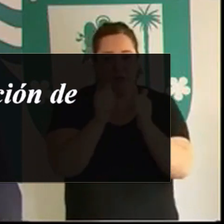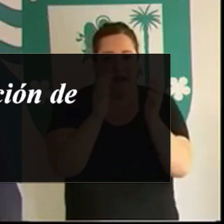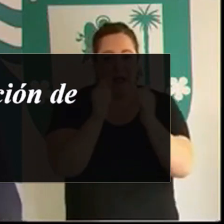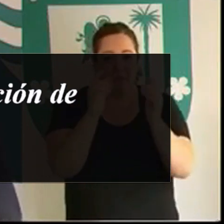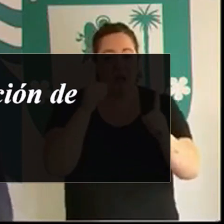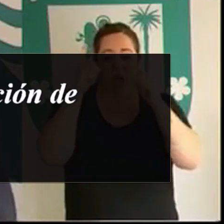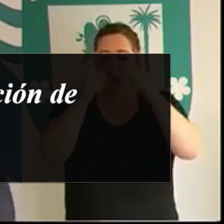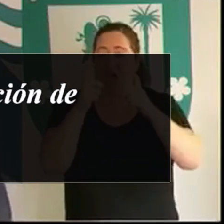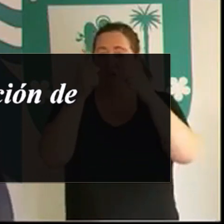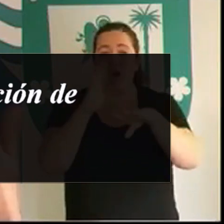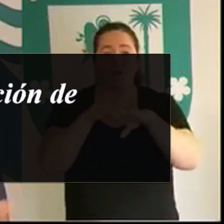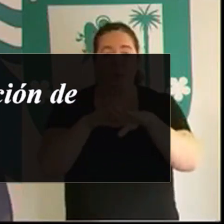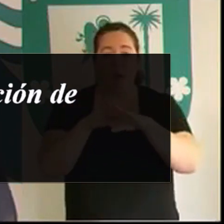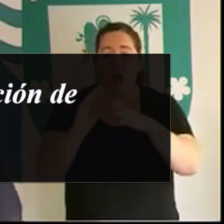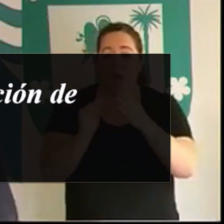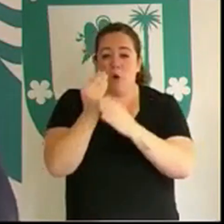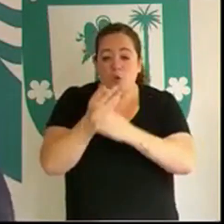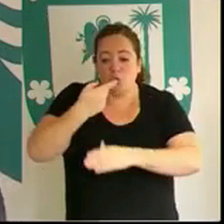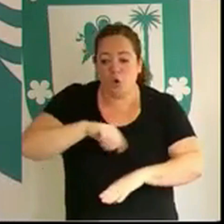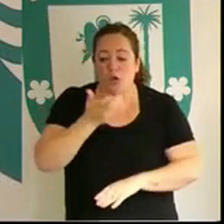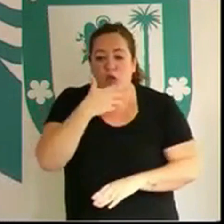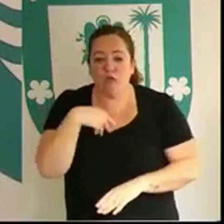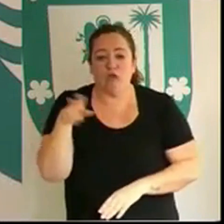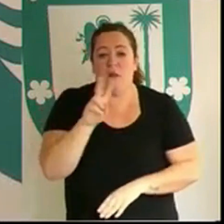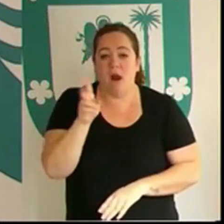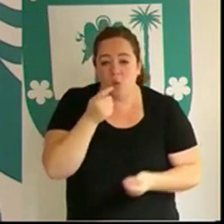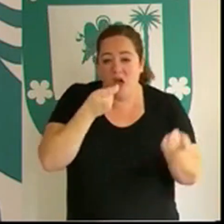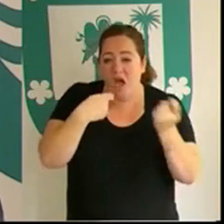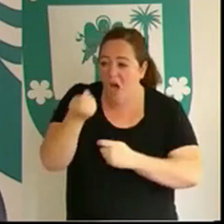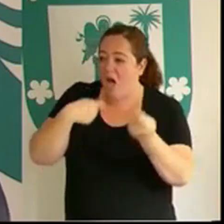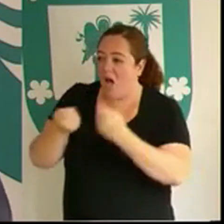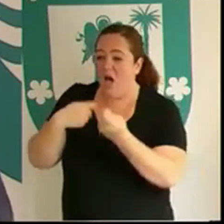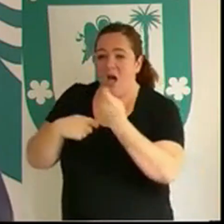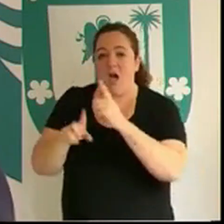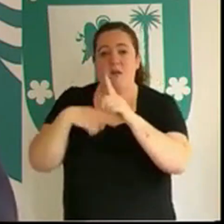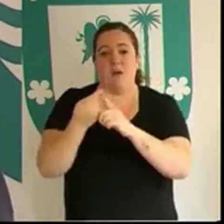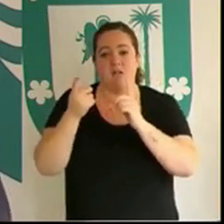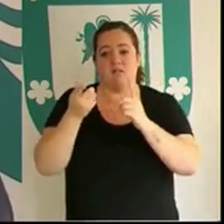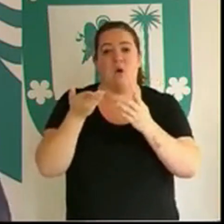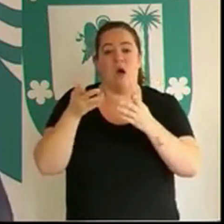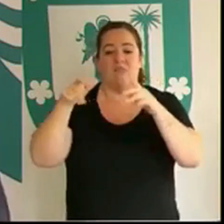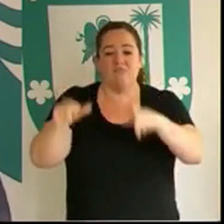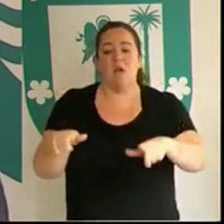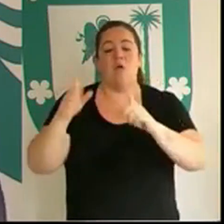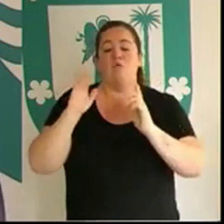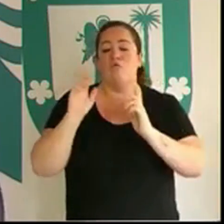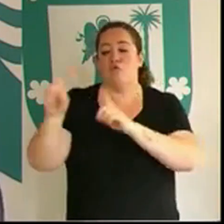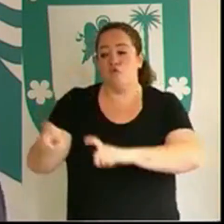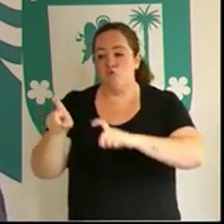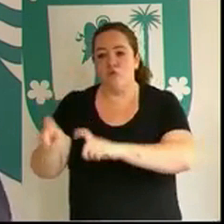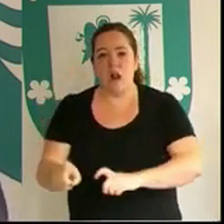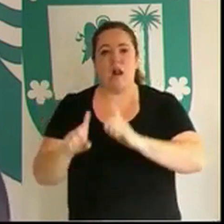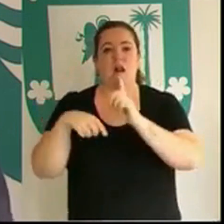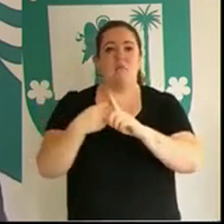comercializar nuestros productos de frutas y verduras, pero también gestión del medio rural de Canarias y la cooperativa del Campo